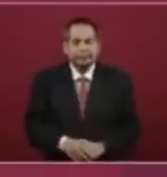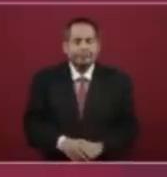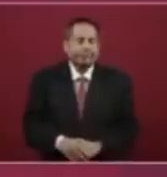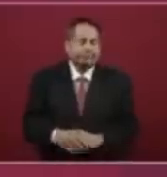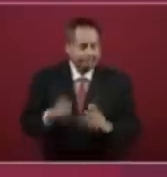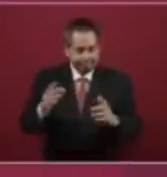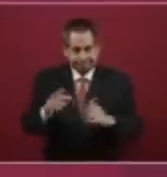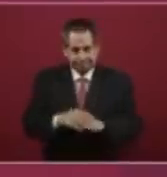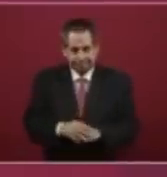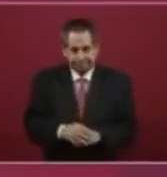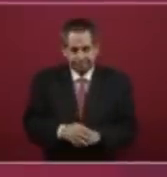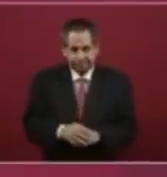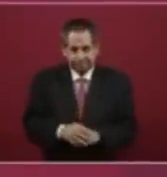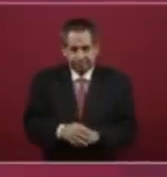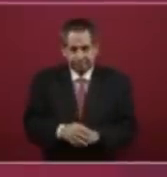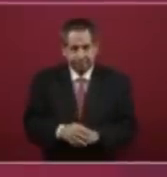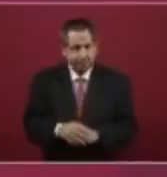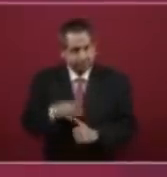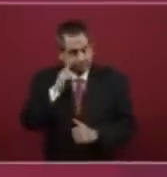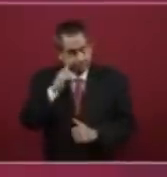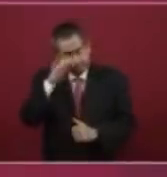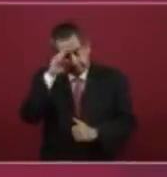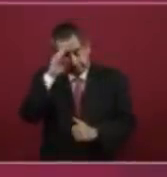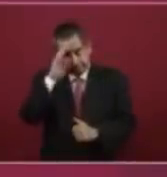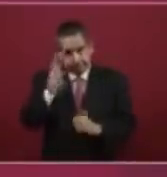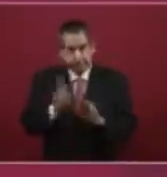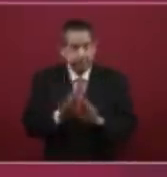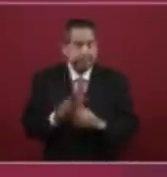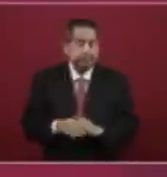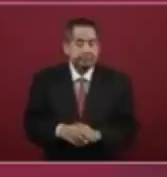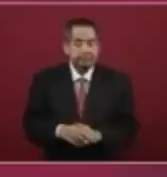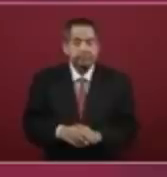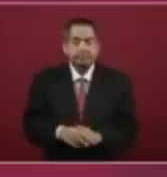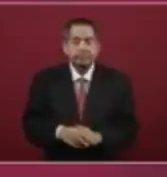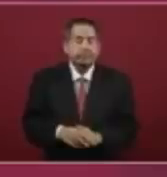Bueno, vamos a buscar que se